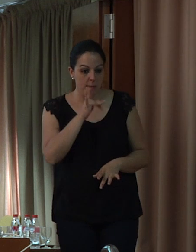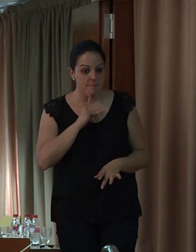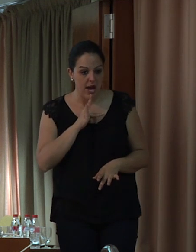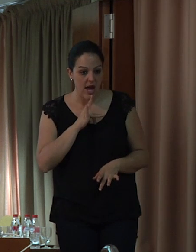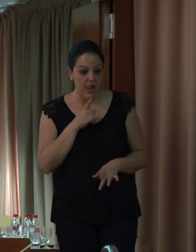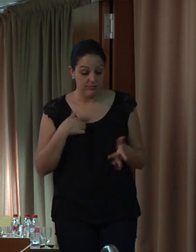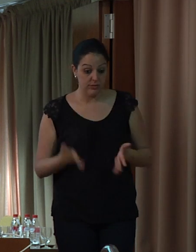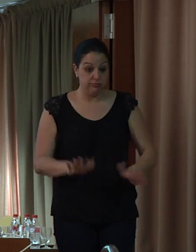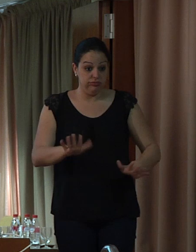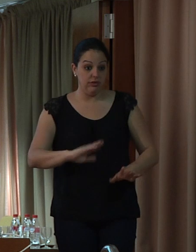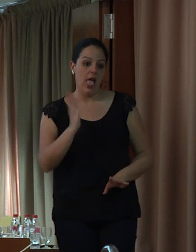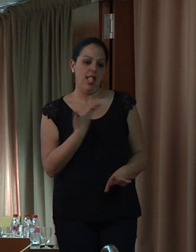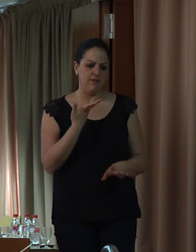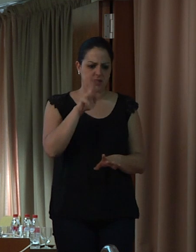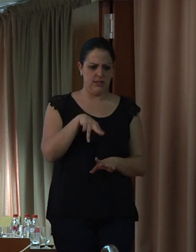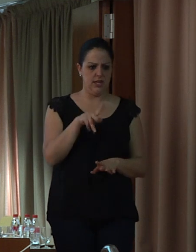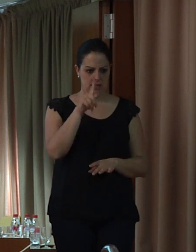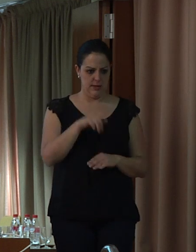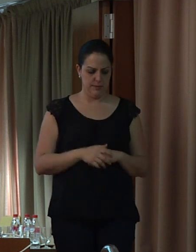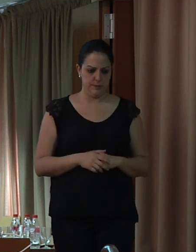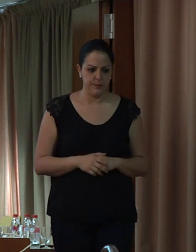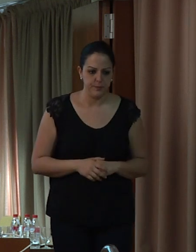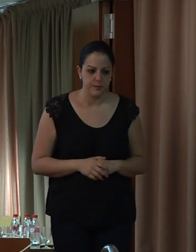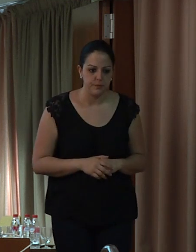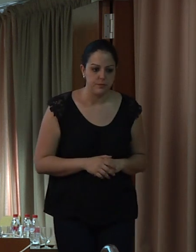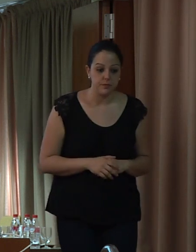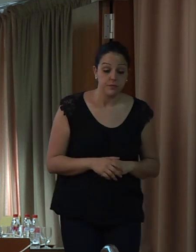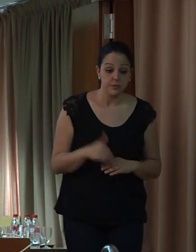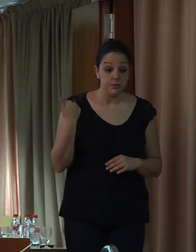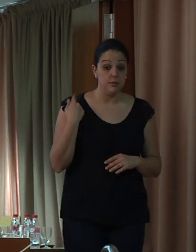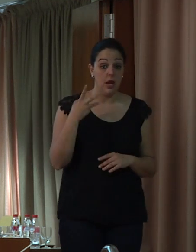vídeo, que tampoco vemos y que vamos a poner, como hemos hecho antes, aquí,